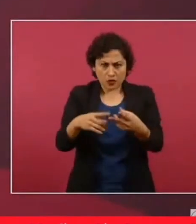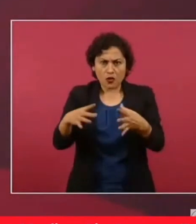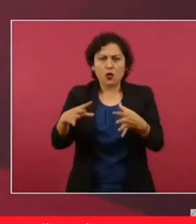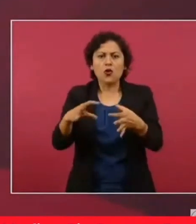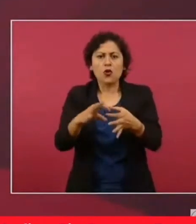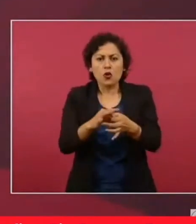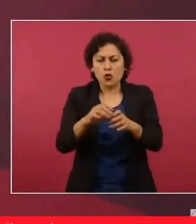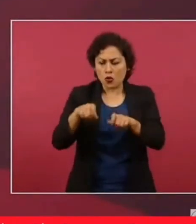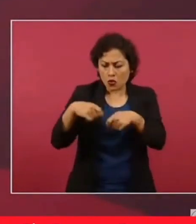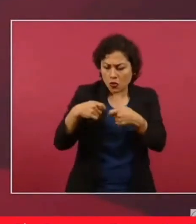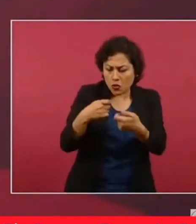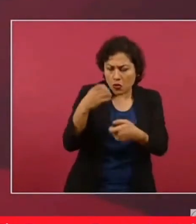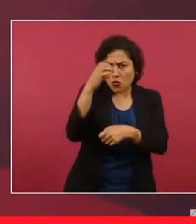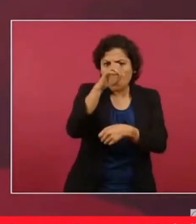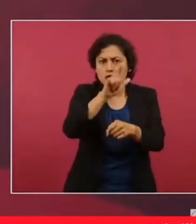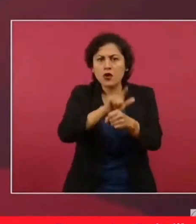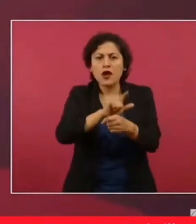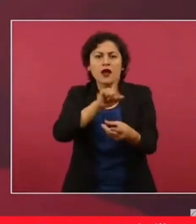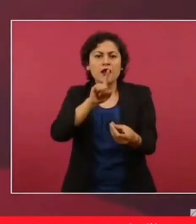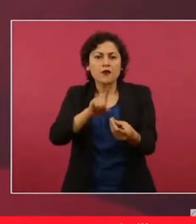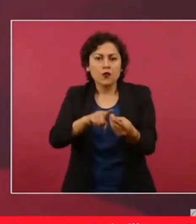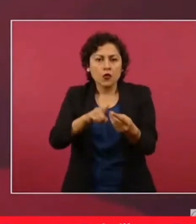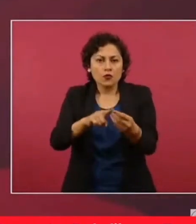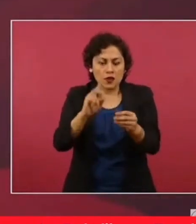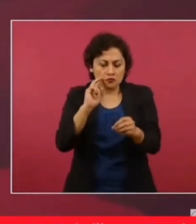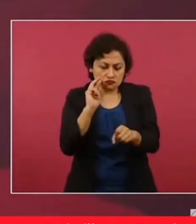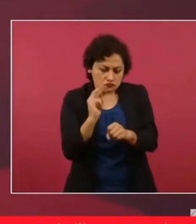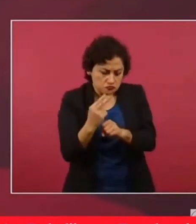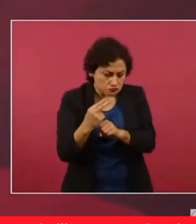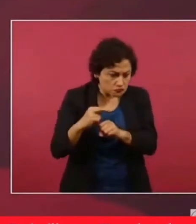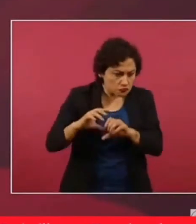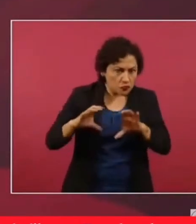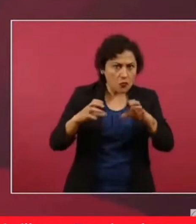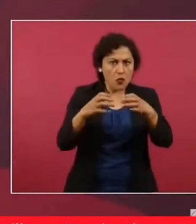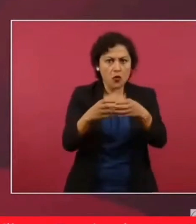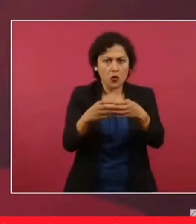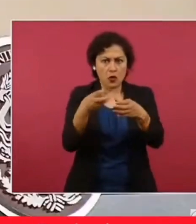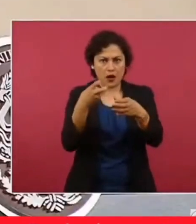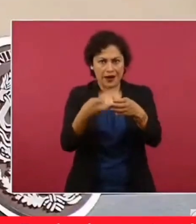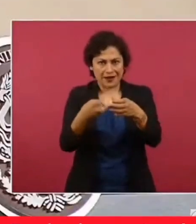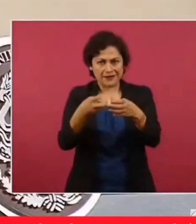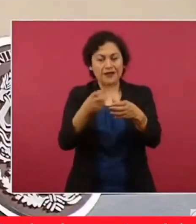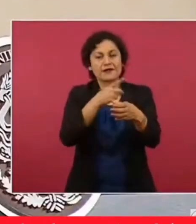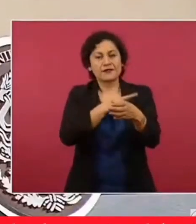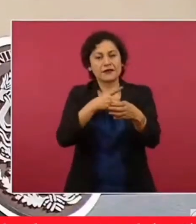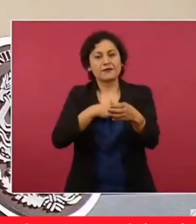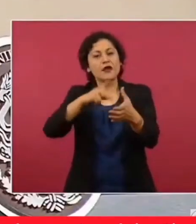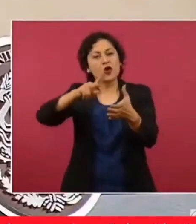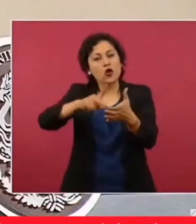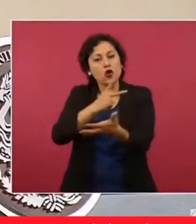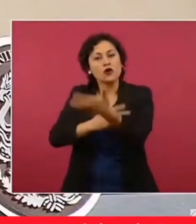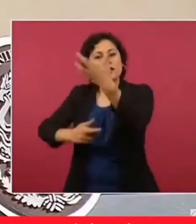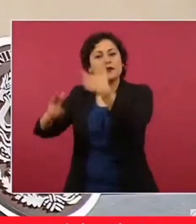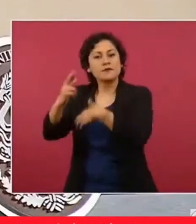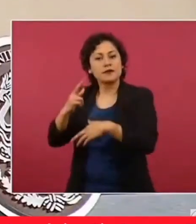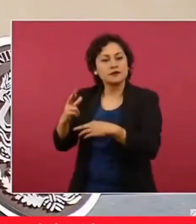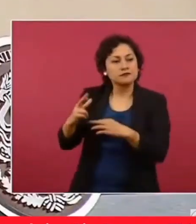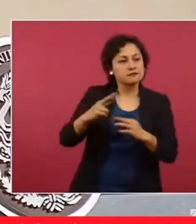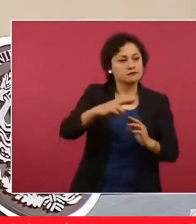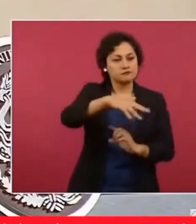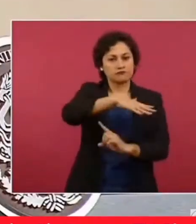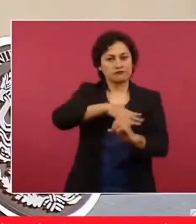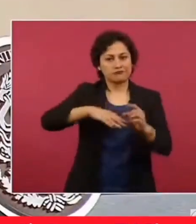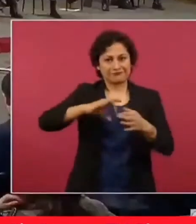de tradiciones culturales en las cuales debemos volver a contextualizarlas. Quisiera entonces concluir